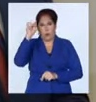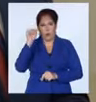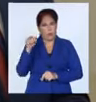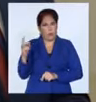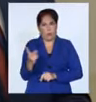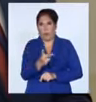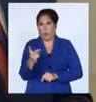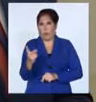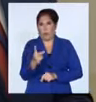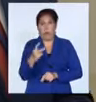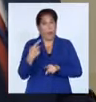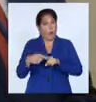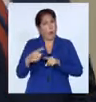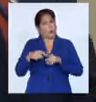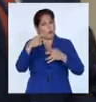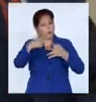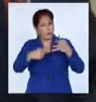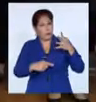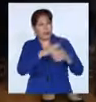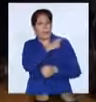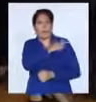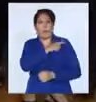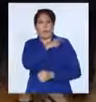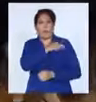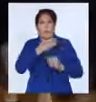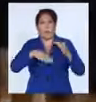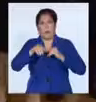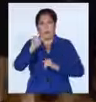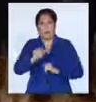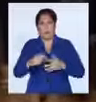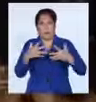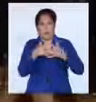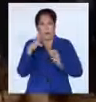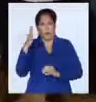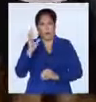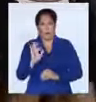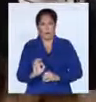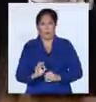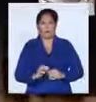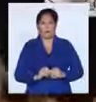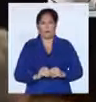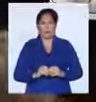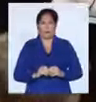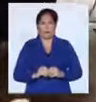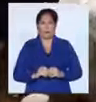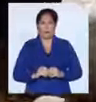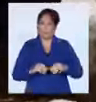así como por otros altos funcionarios del Ministerio de Relaciones Exteriores.